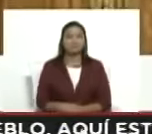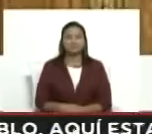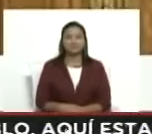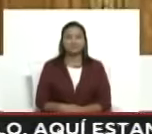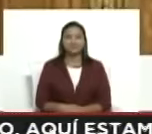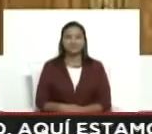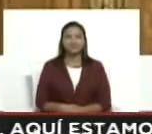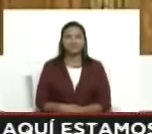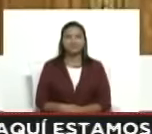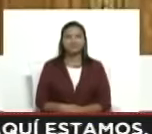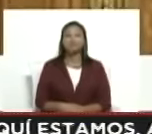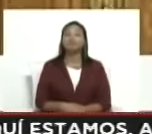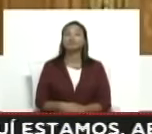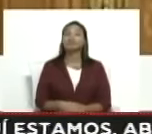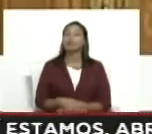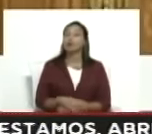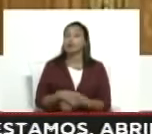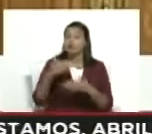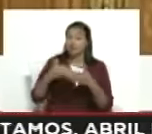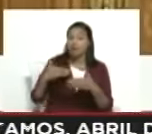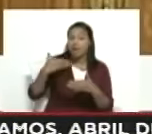Luego,